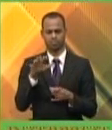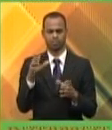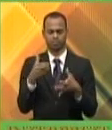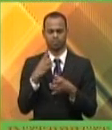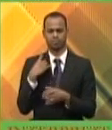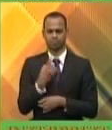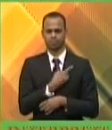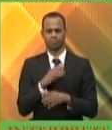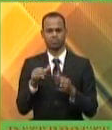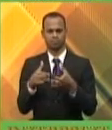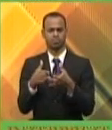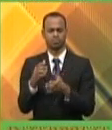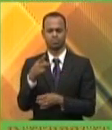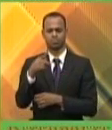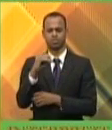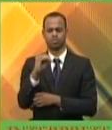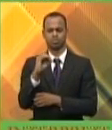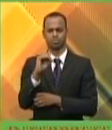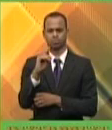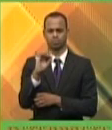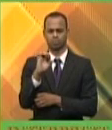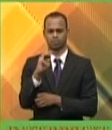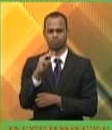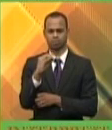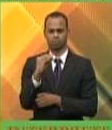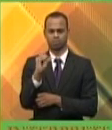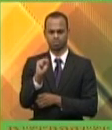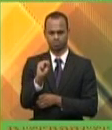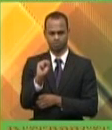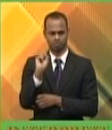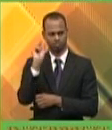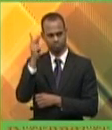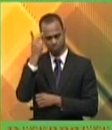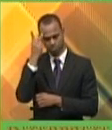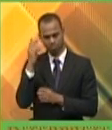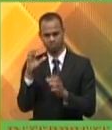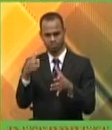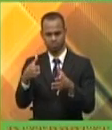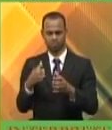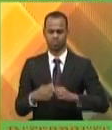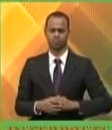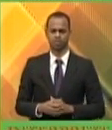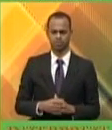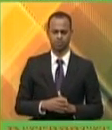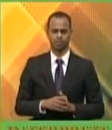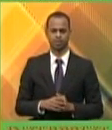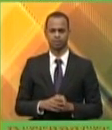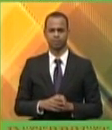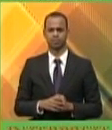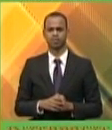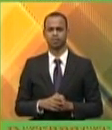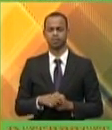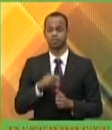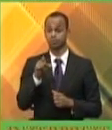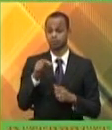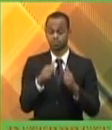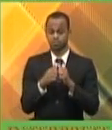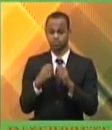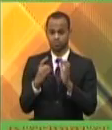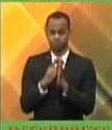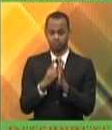diputado diputado del movimiento por éste por un partido político podemos y tiene una discapacidad